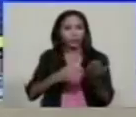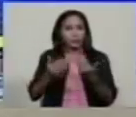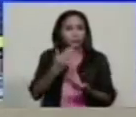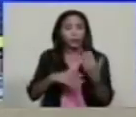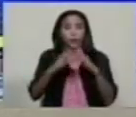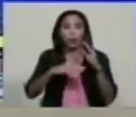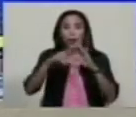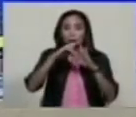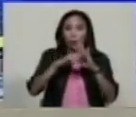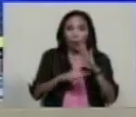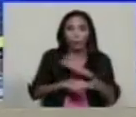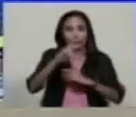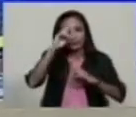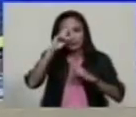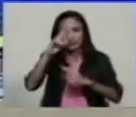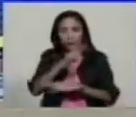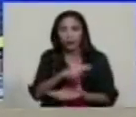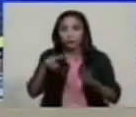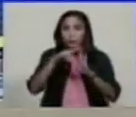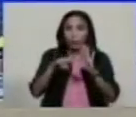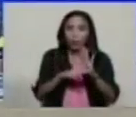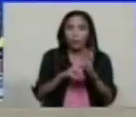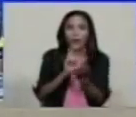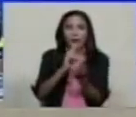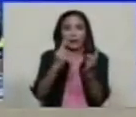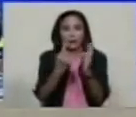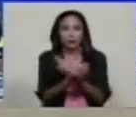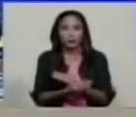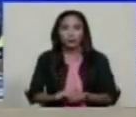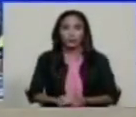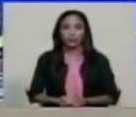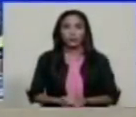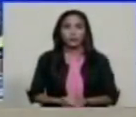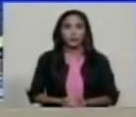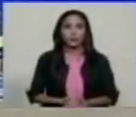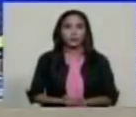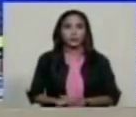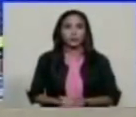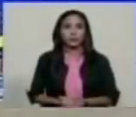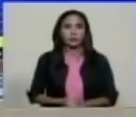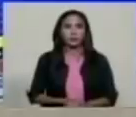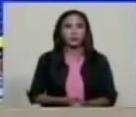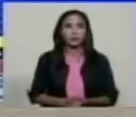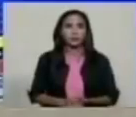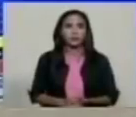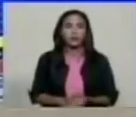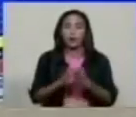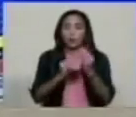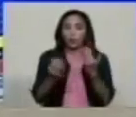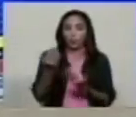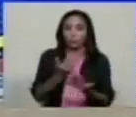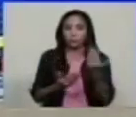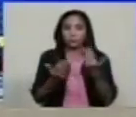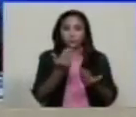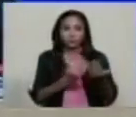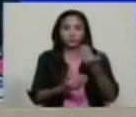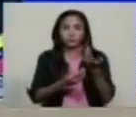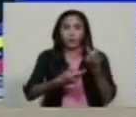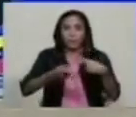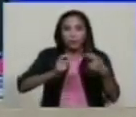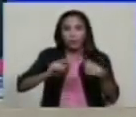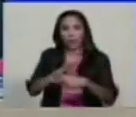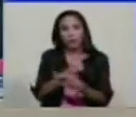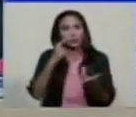reglas de las relaciones, de la eficiencia, de la eficacia y del mercado. Sí,